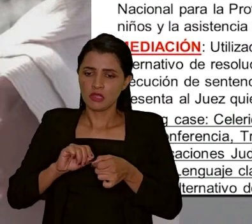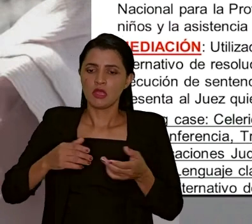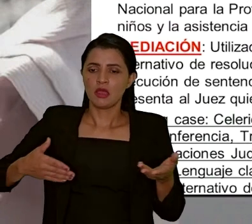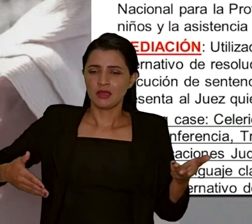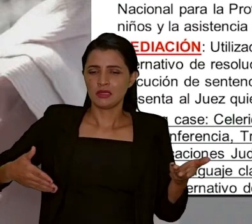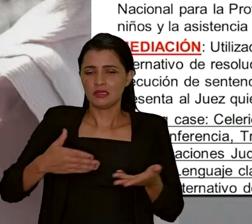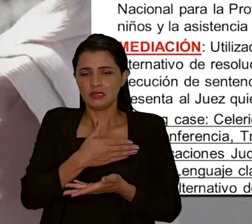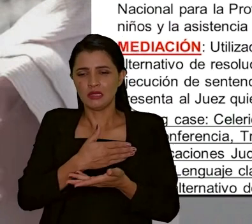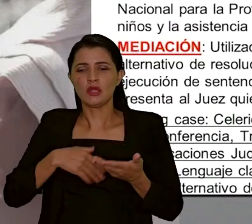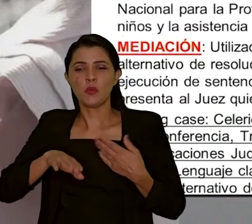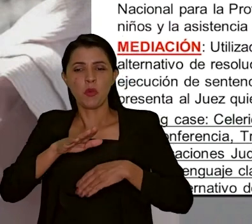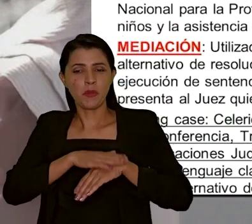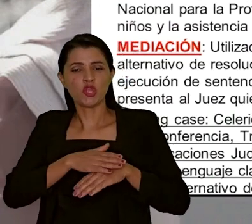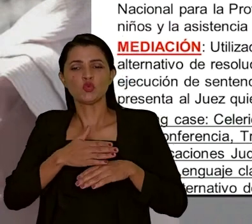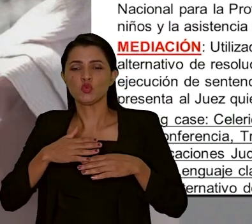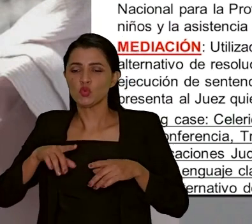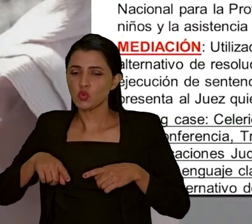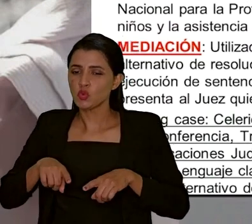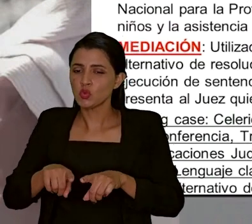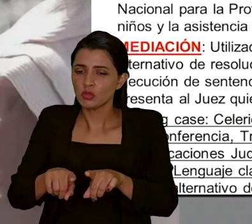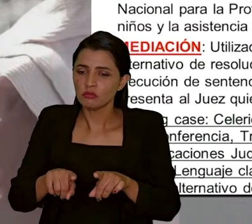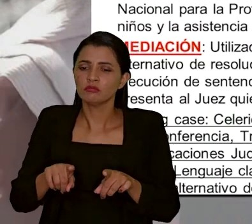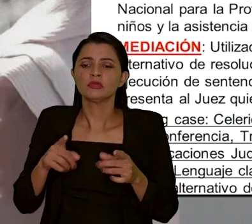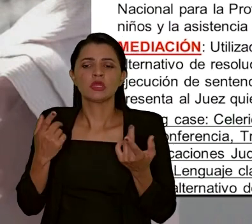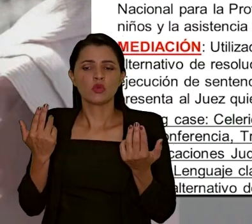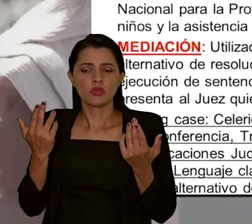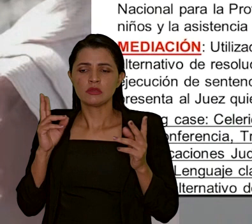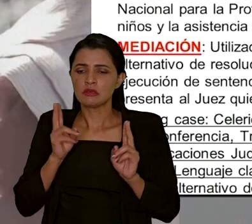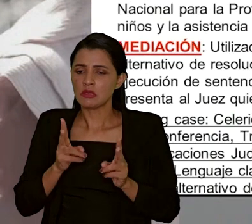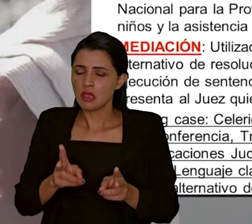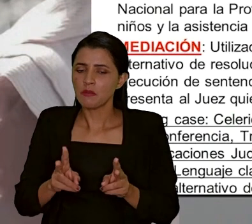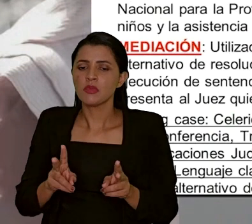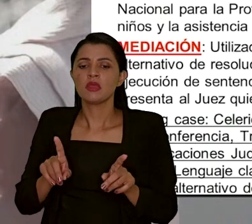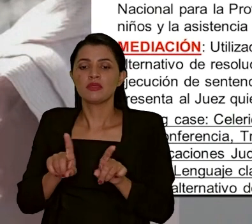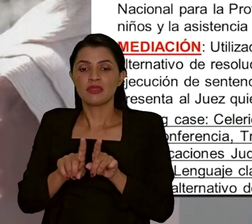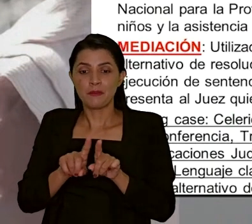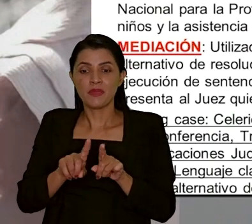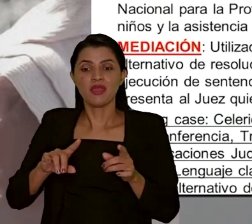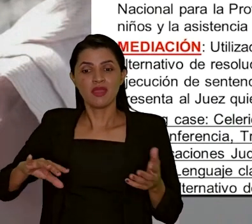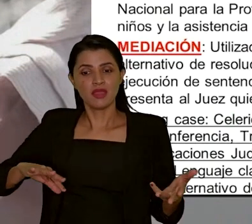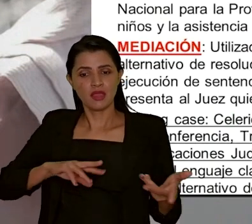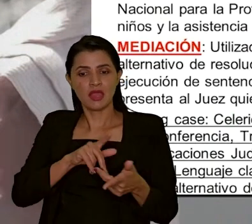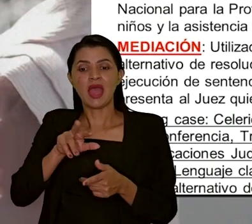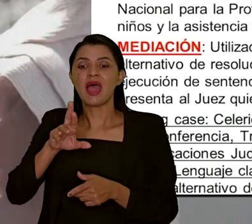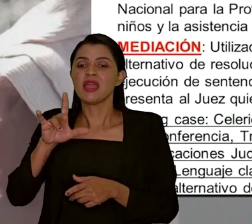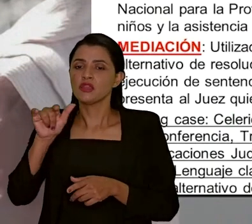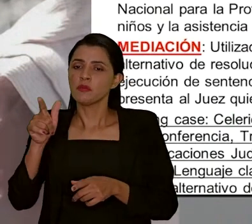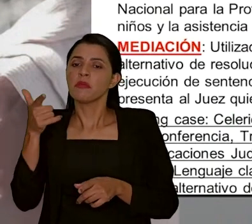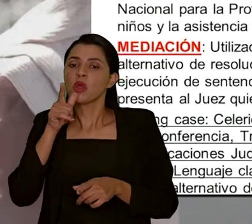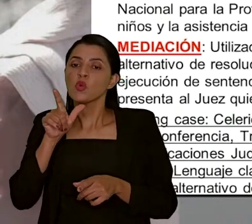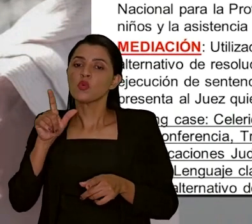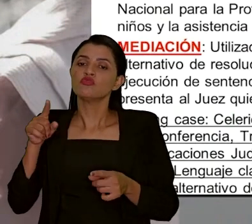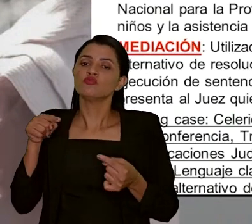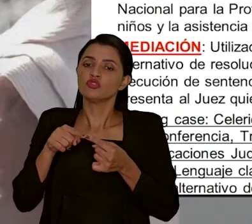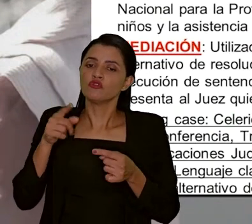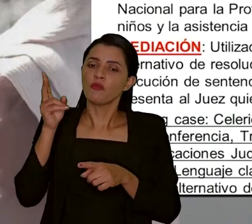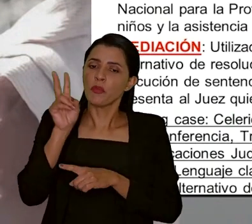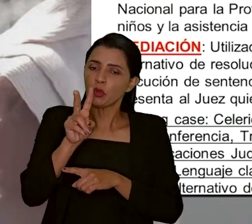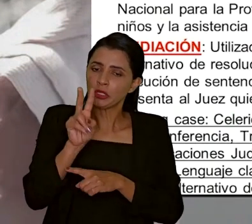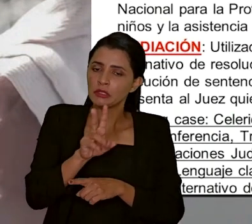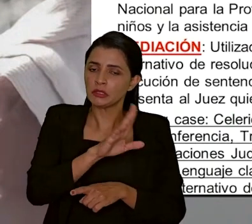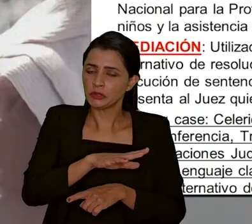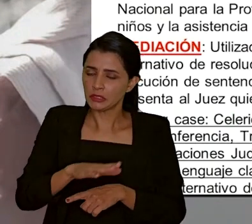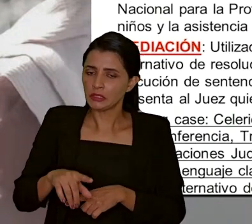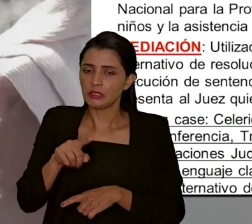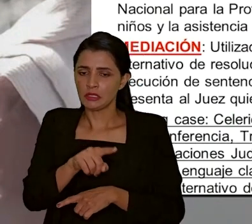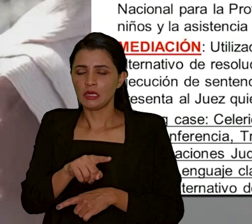momento, como asimismo la colaboración de la Red Nacional para la Protección y Restitución Internacional de Niños y la